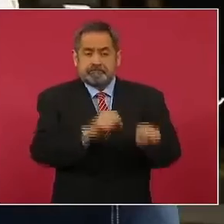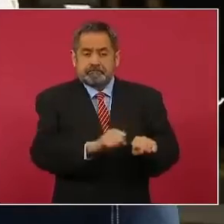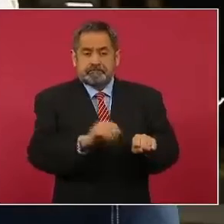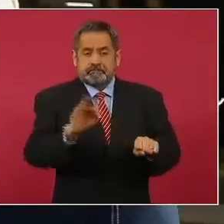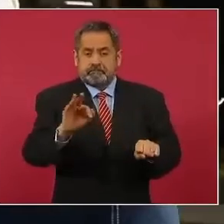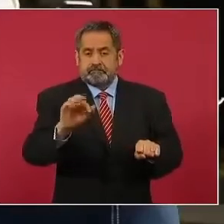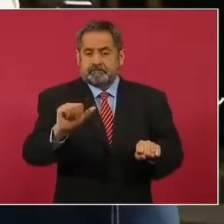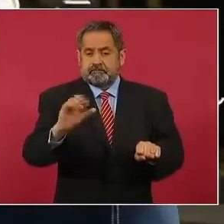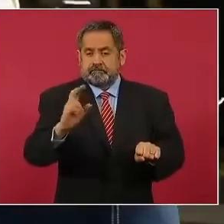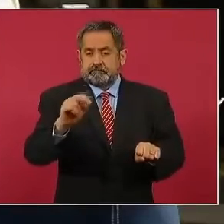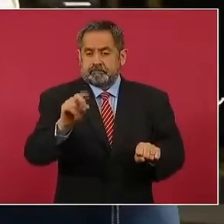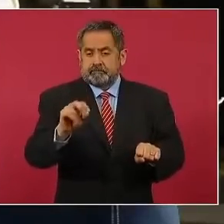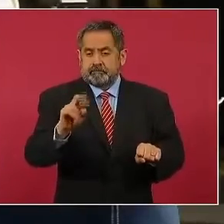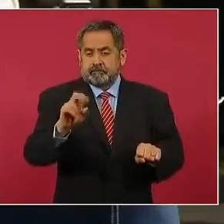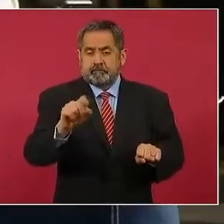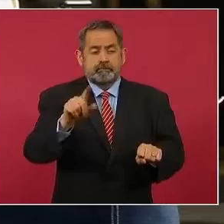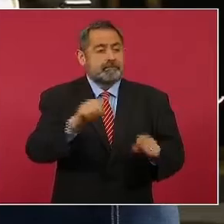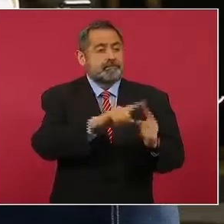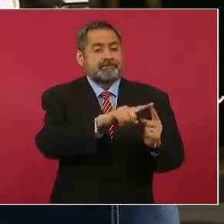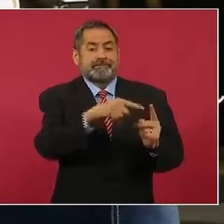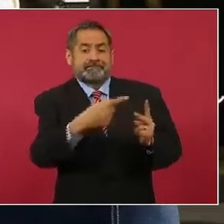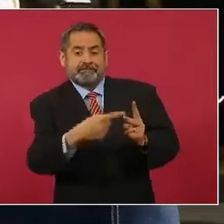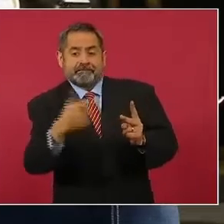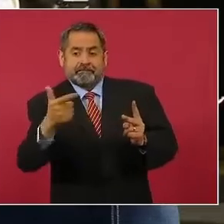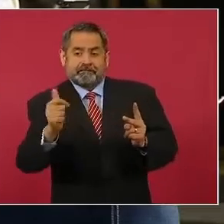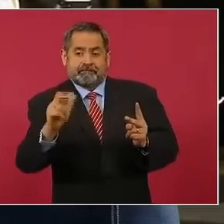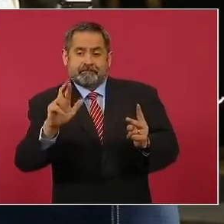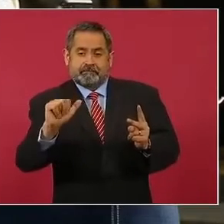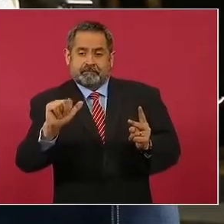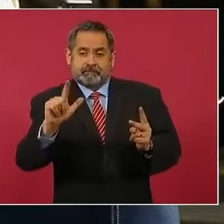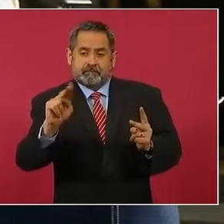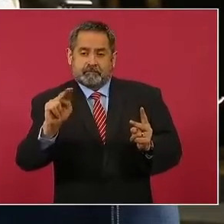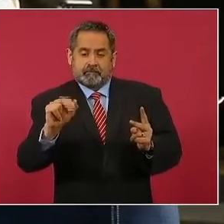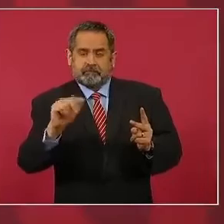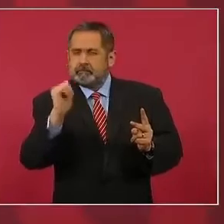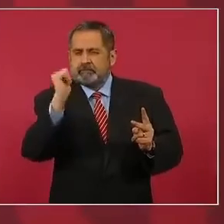Rosas, cercano a García Luna. ¿Algún comentario sobre esta detención?